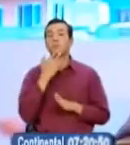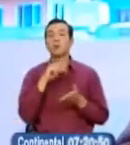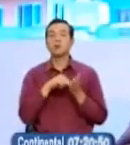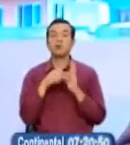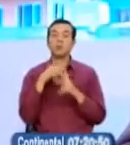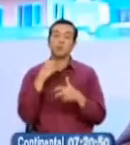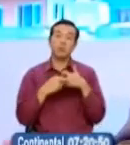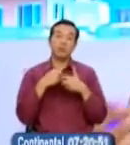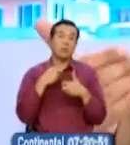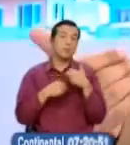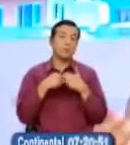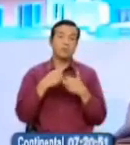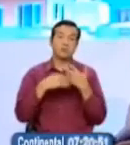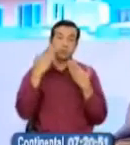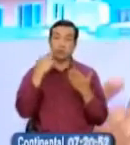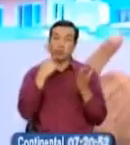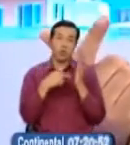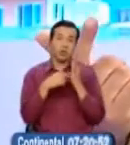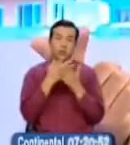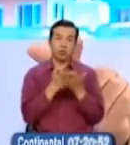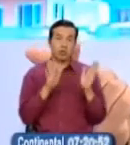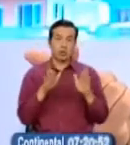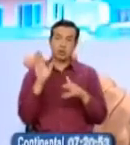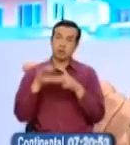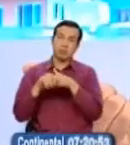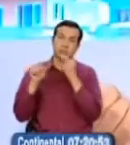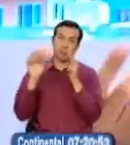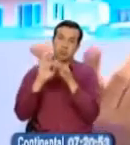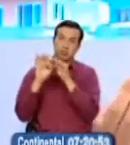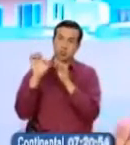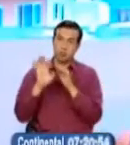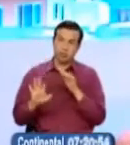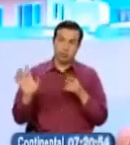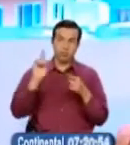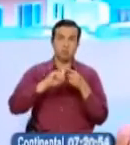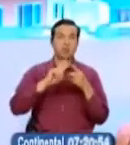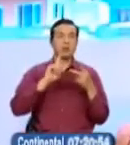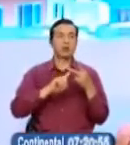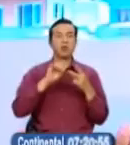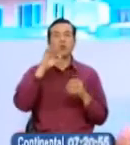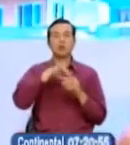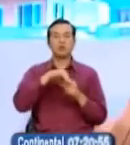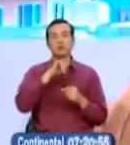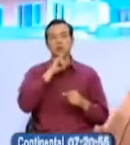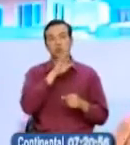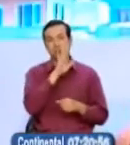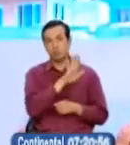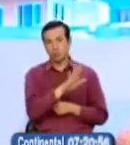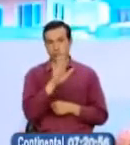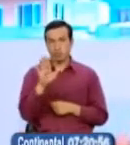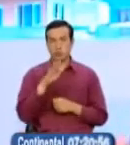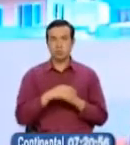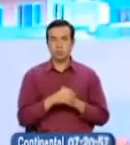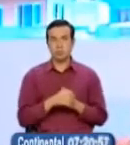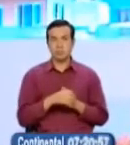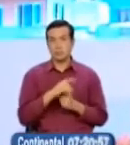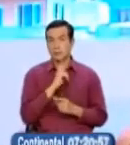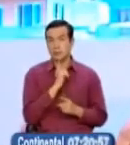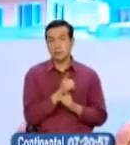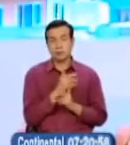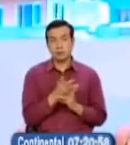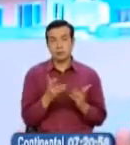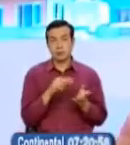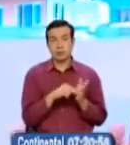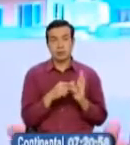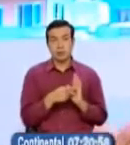a problemas políticos como el Brexit, como la situación de las elecciones norteamericanas que realmente influye. No